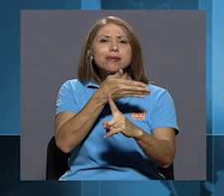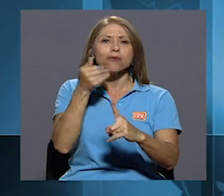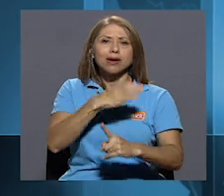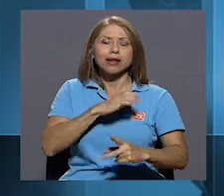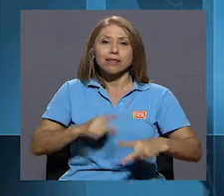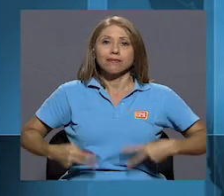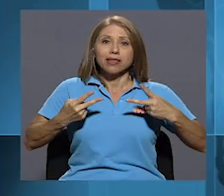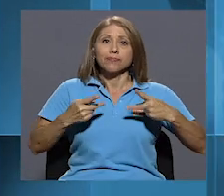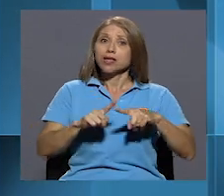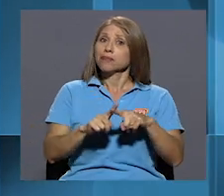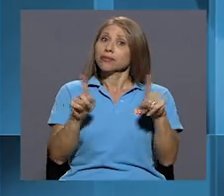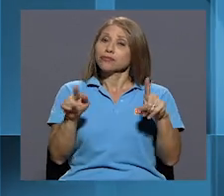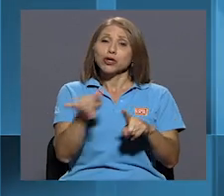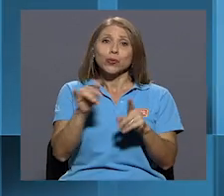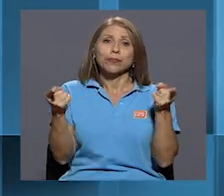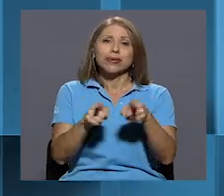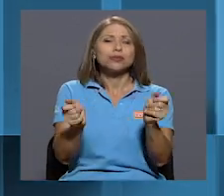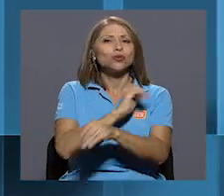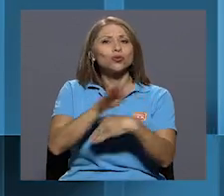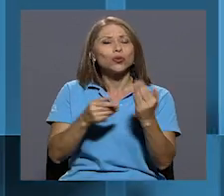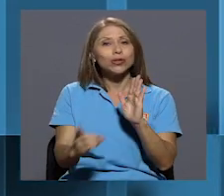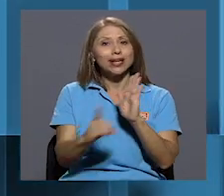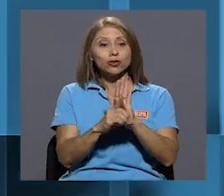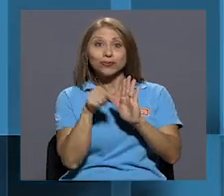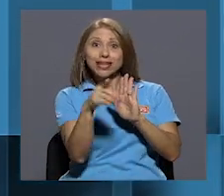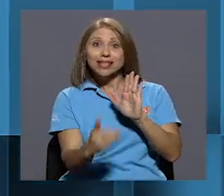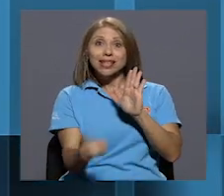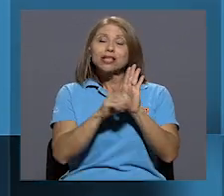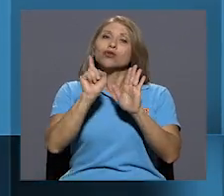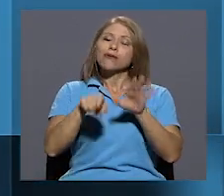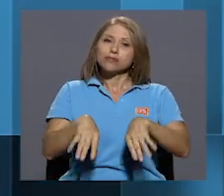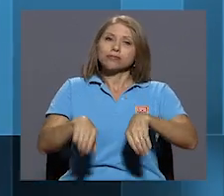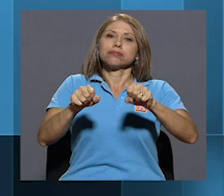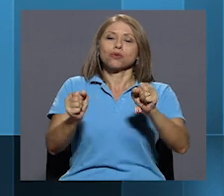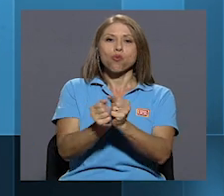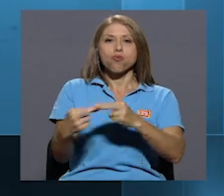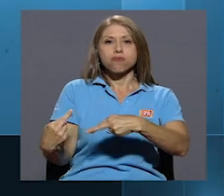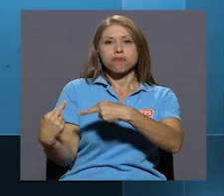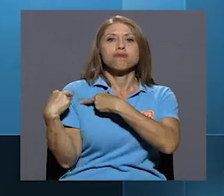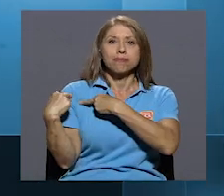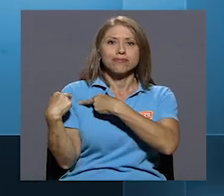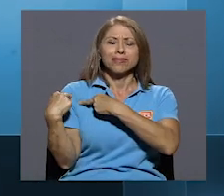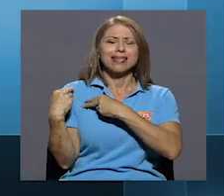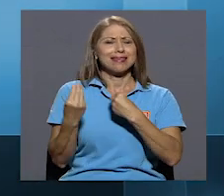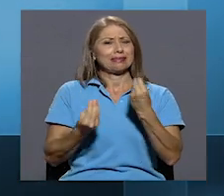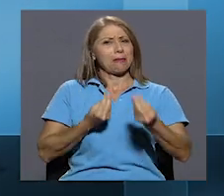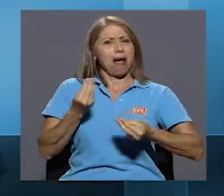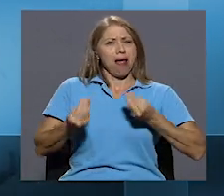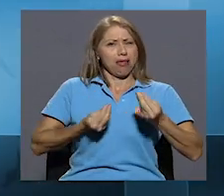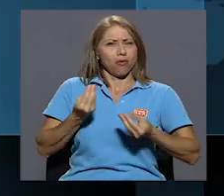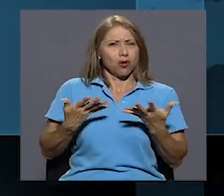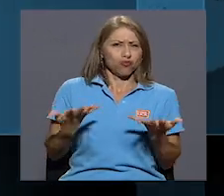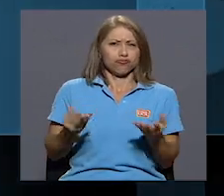como todo derecho, este debe ser ejercido con responsabilidad y resulta paradójico que en la